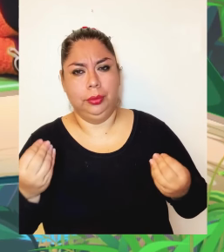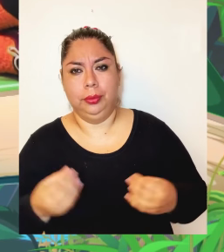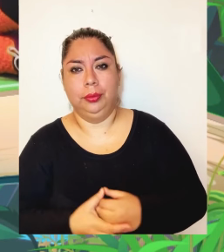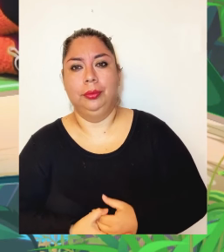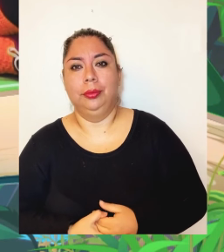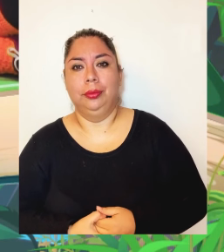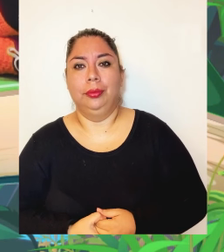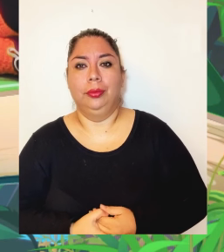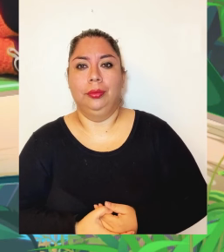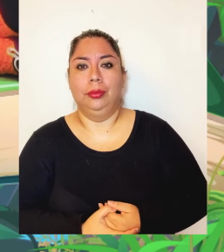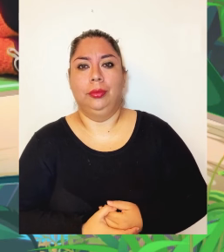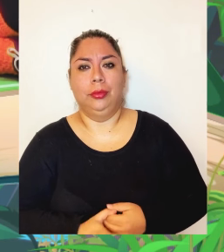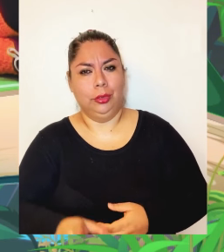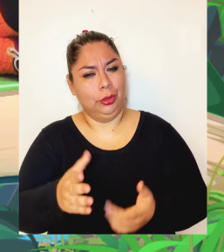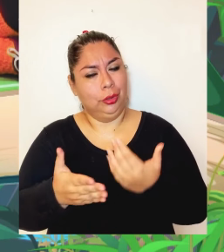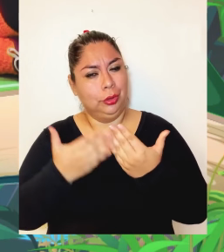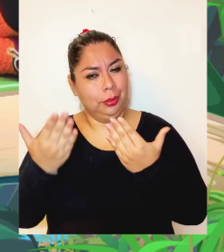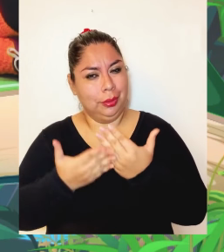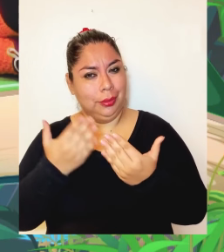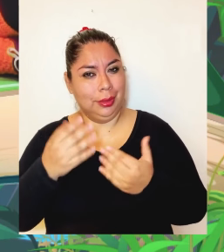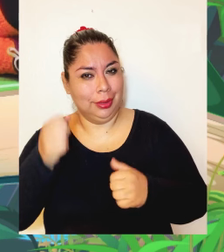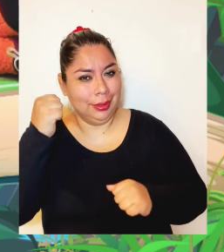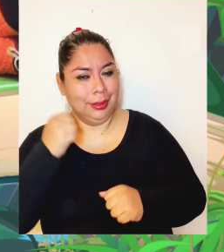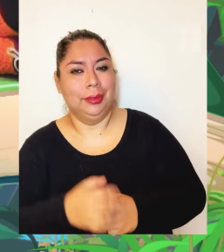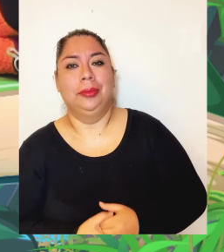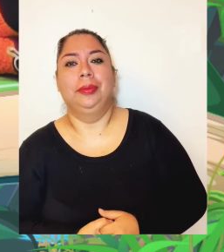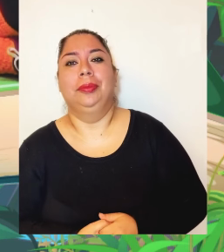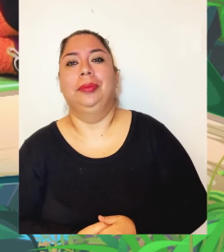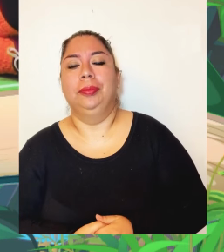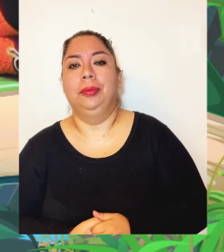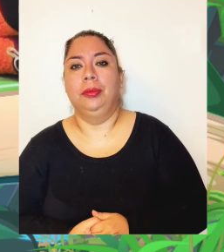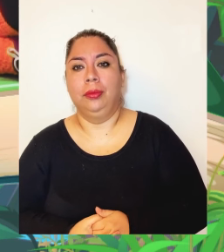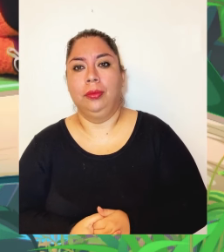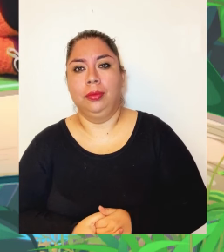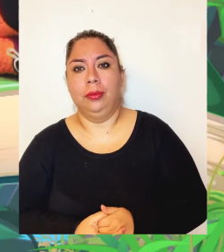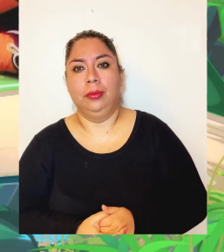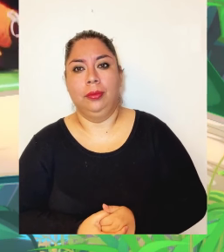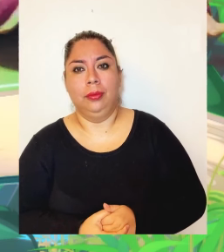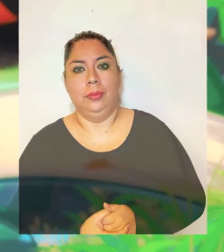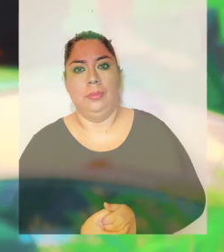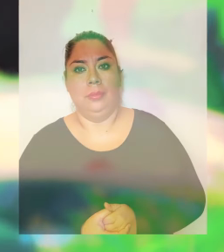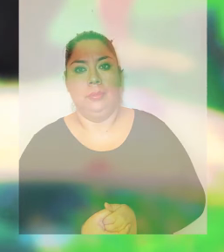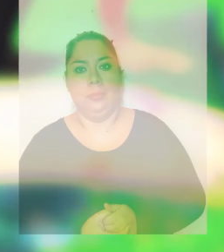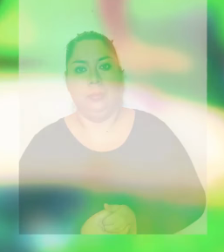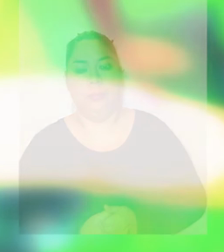kashan. Ari, chanin allin chayqa sama.